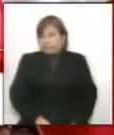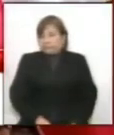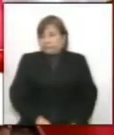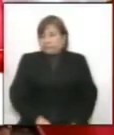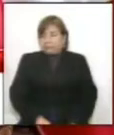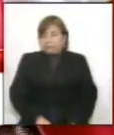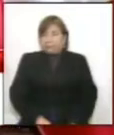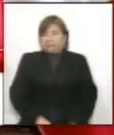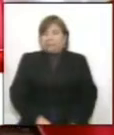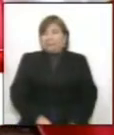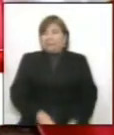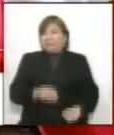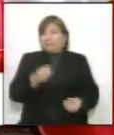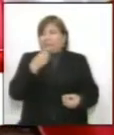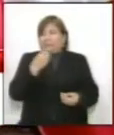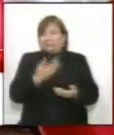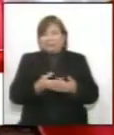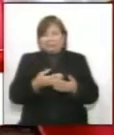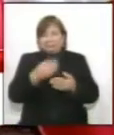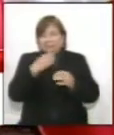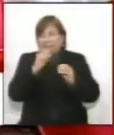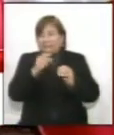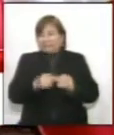lo que yo he dicho y lo mantengo y lo sostengo,